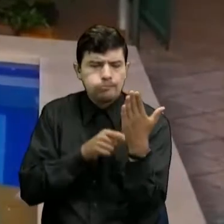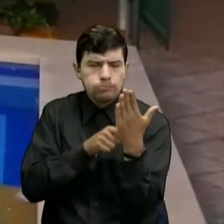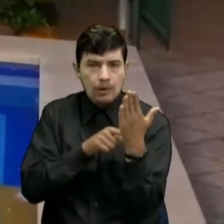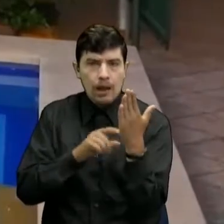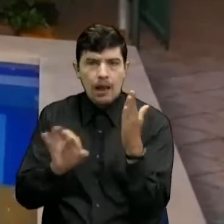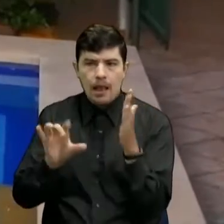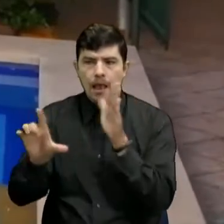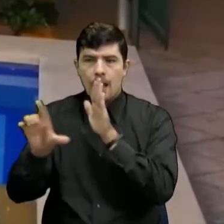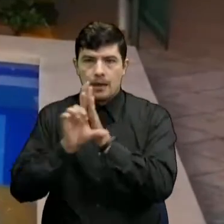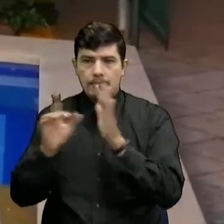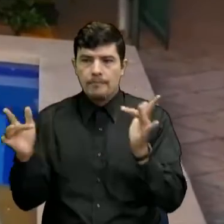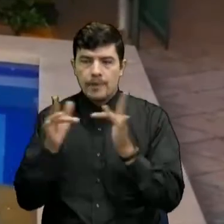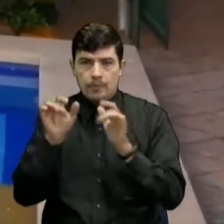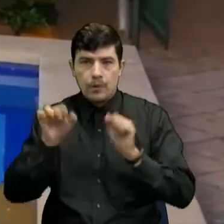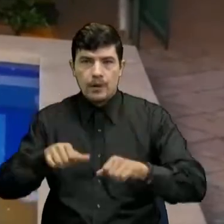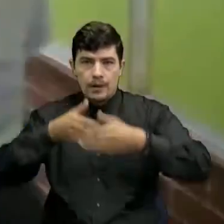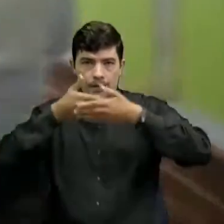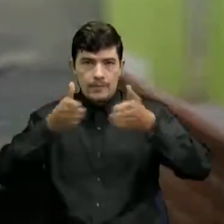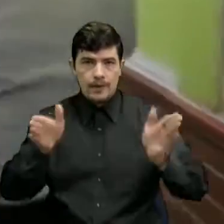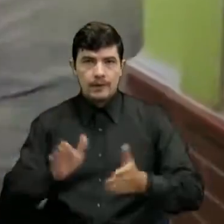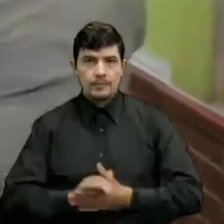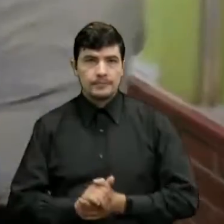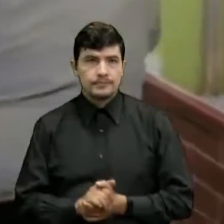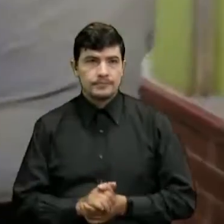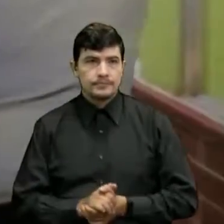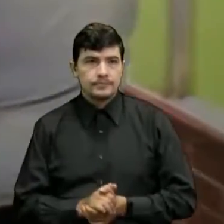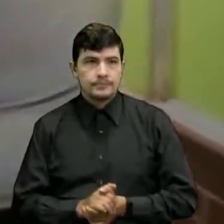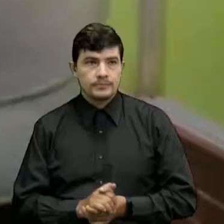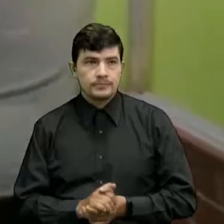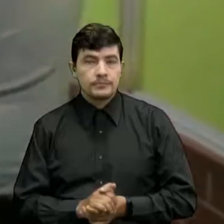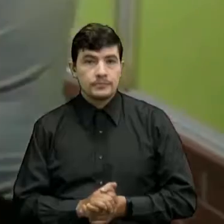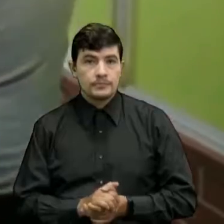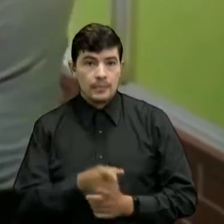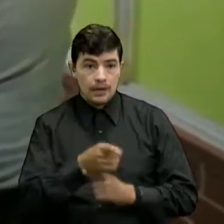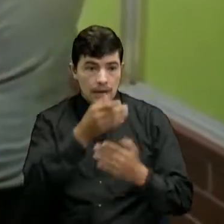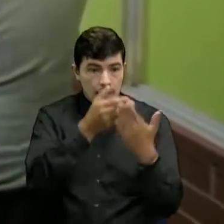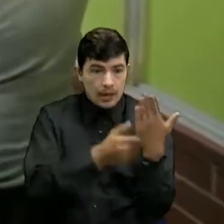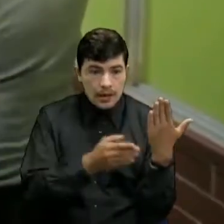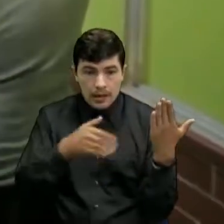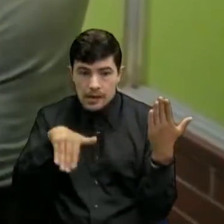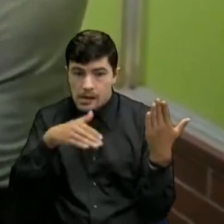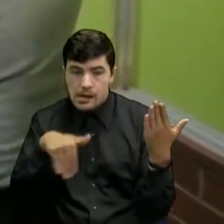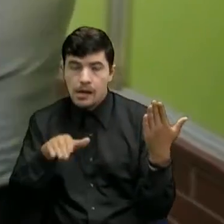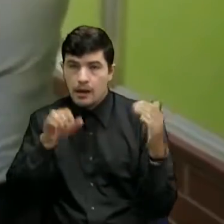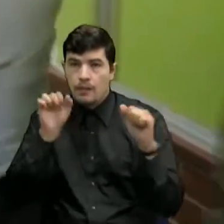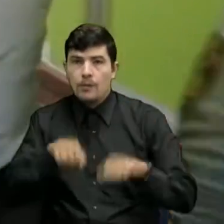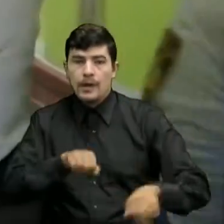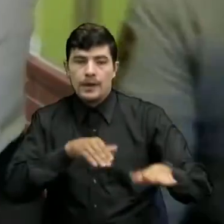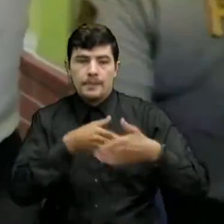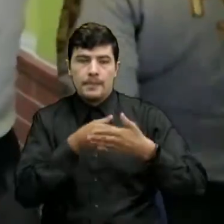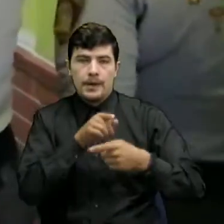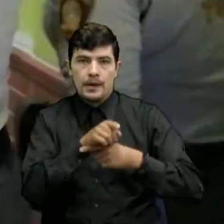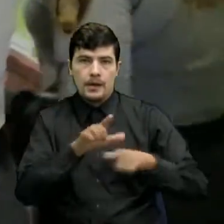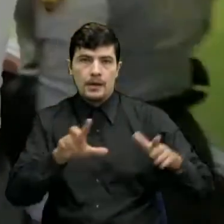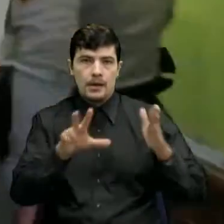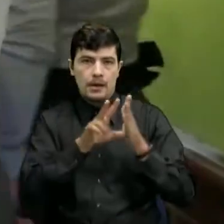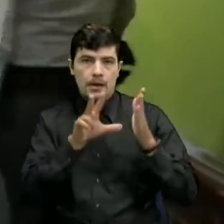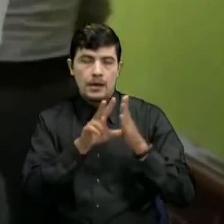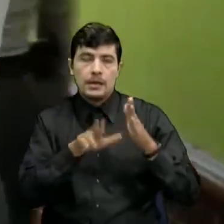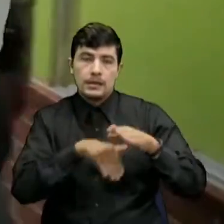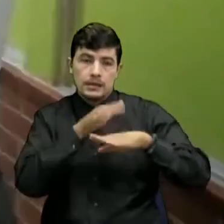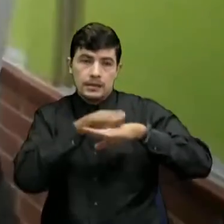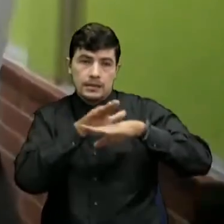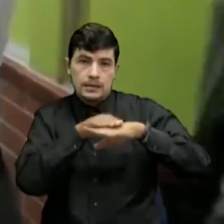ley para su funcionamiento. Cuando un documento de esto no está al día, se puede ejecutar el cese temporal de actividad, en el cual se